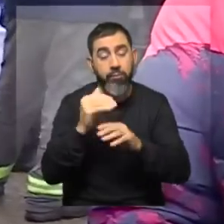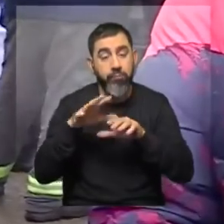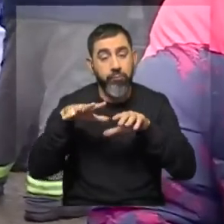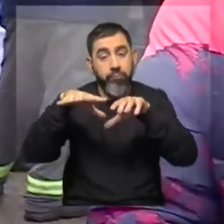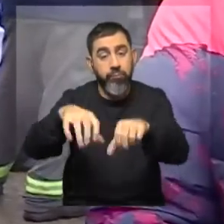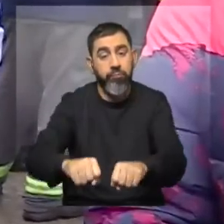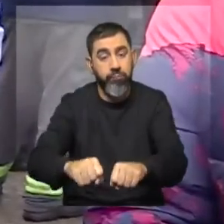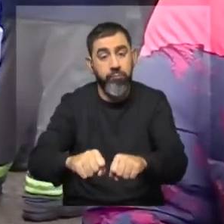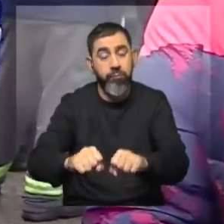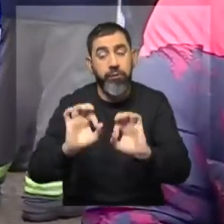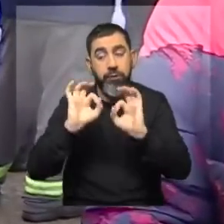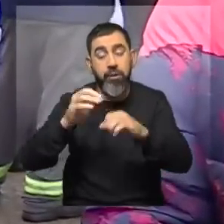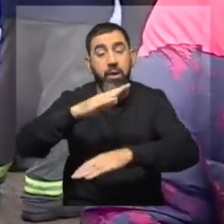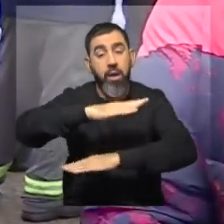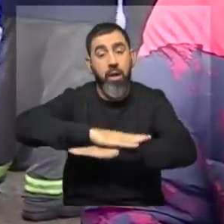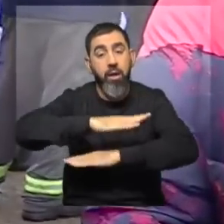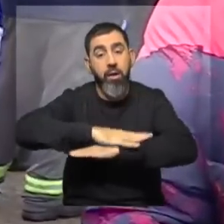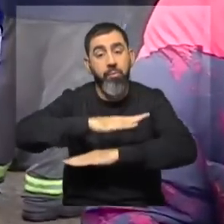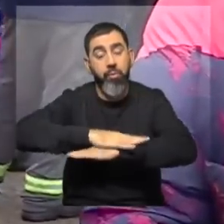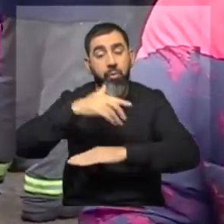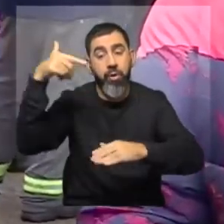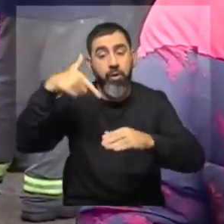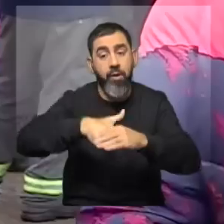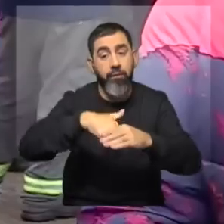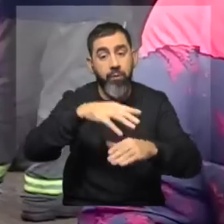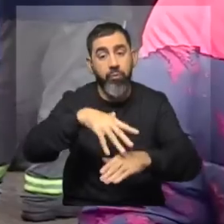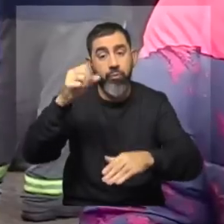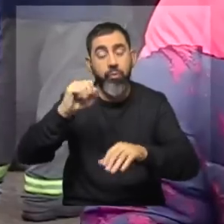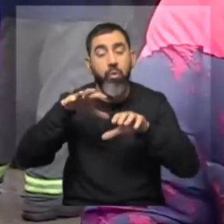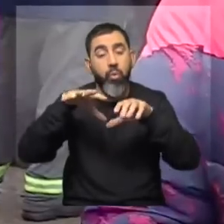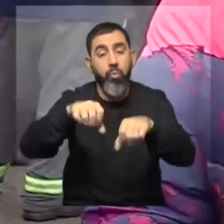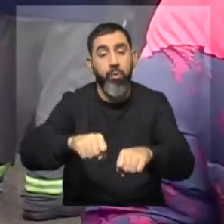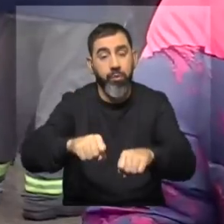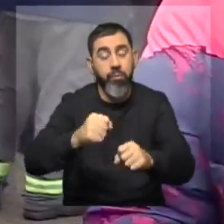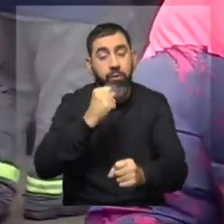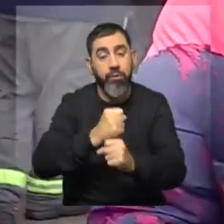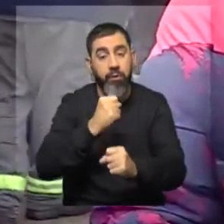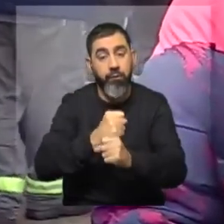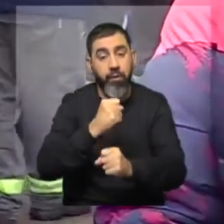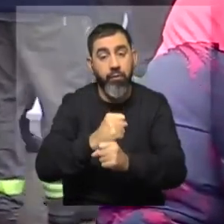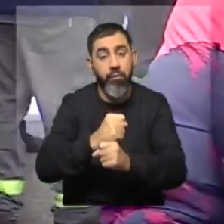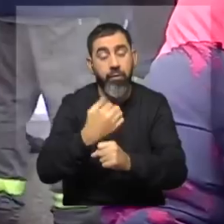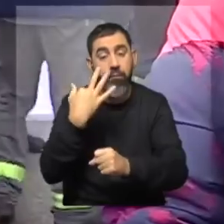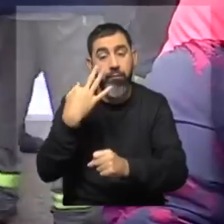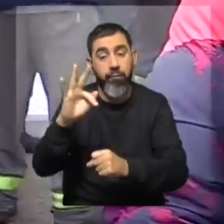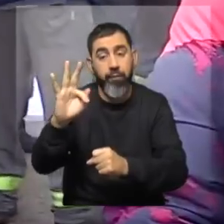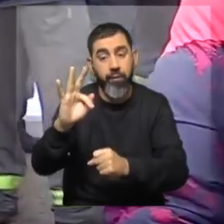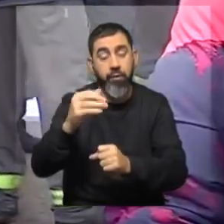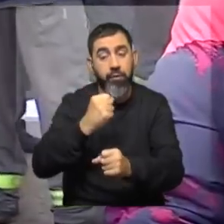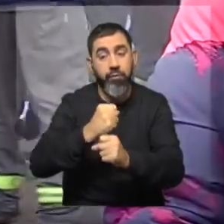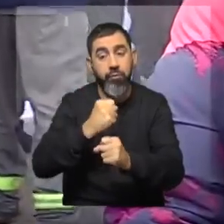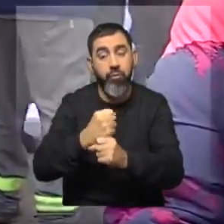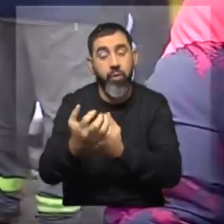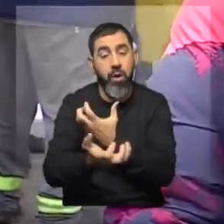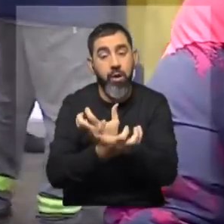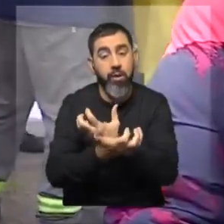general ingresan los camiones a cargar combustibles está ocupada por los trabajadores de la Federación de trabajadores